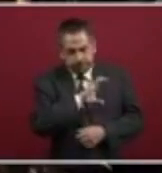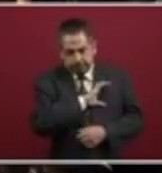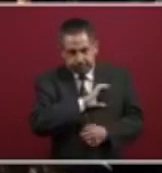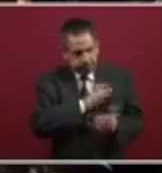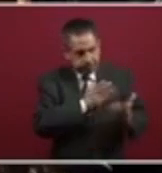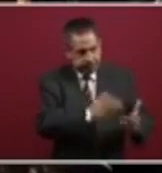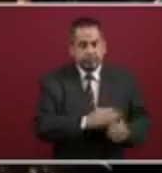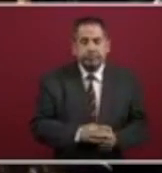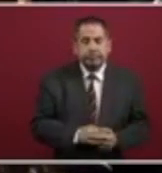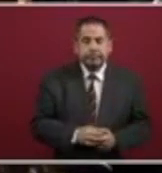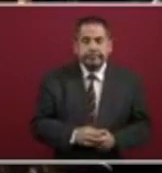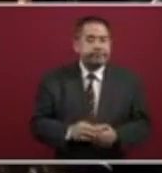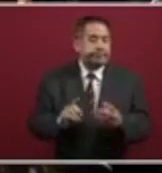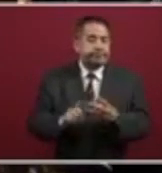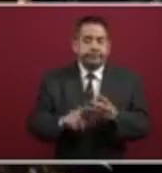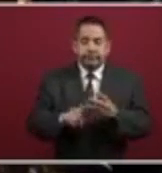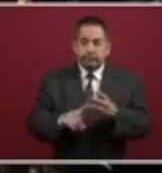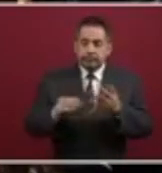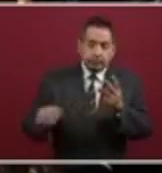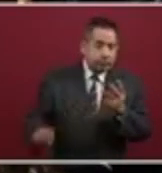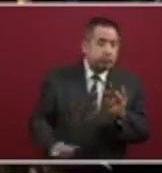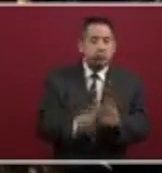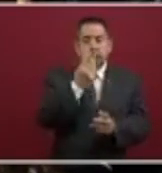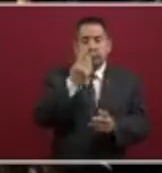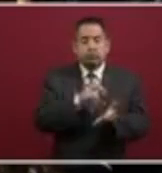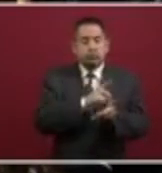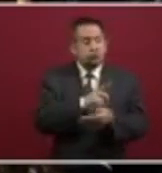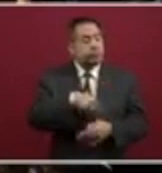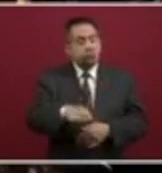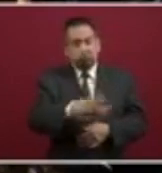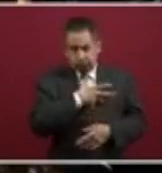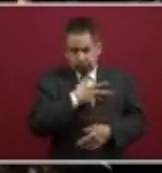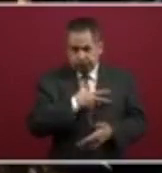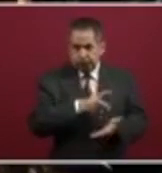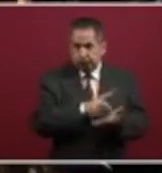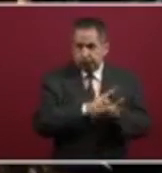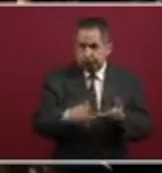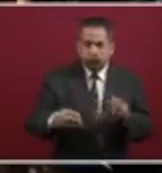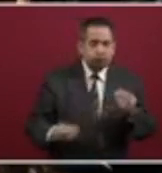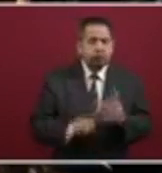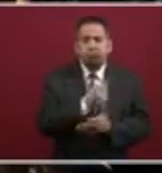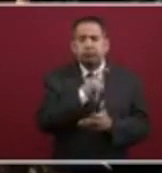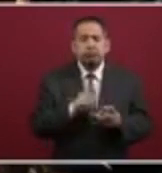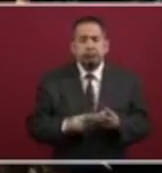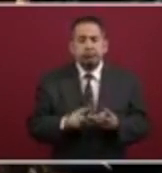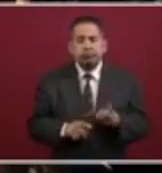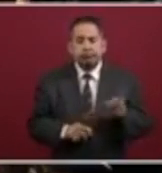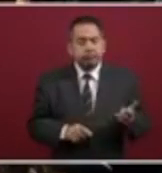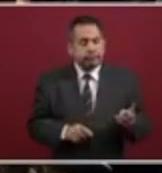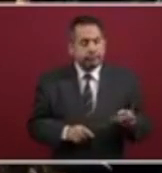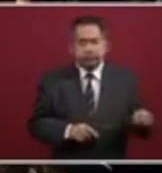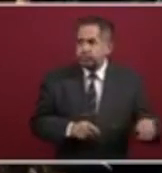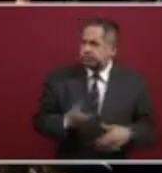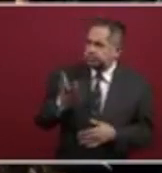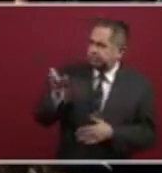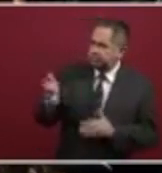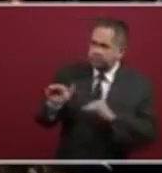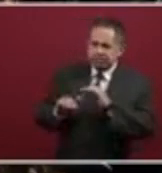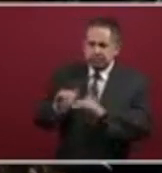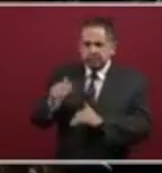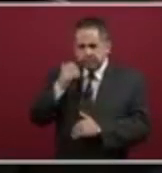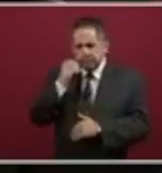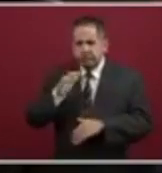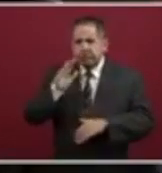Tercero, porque nace un nuevo derecho para el magisterio, con el objeto de responder a sus demandas de